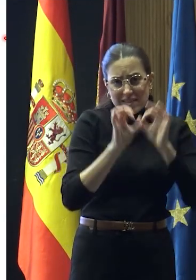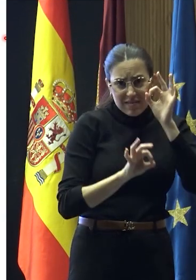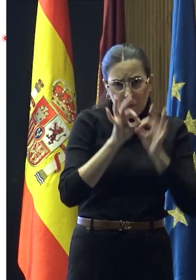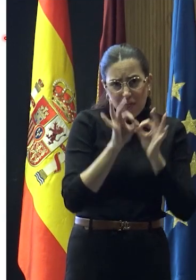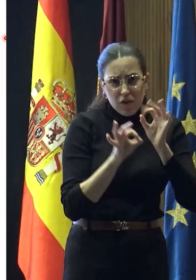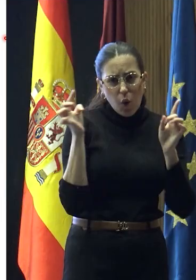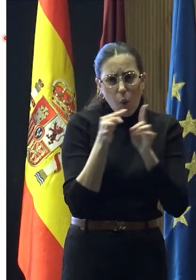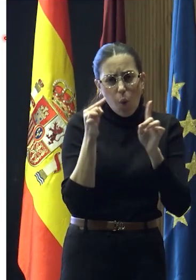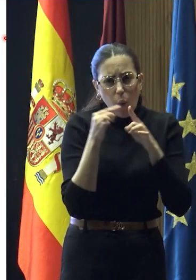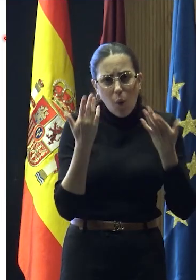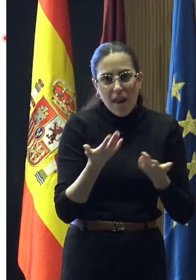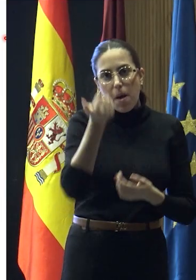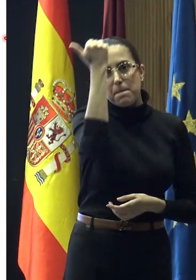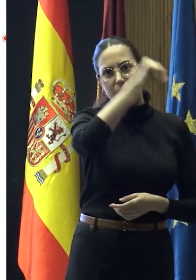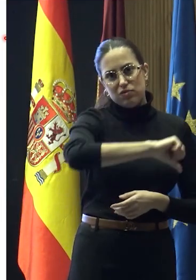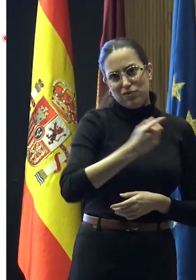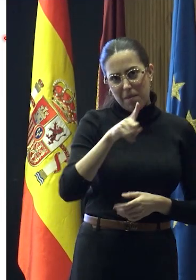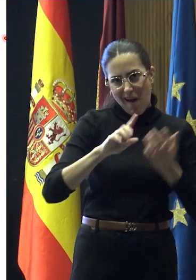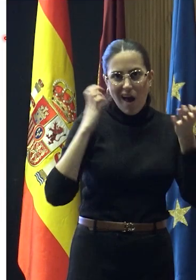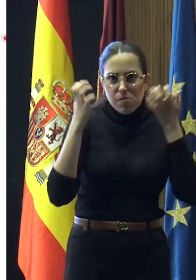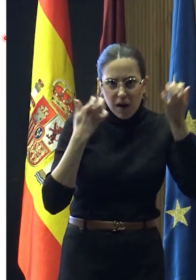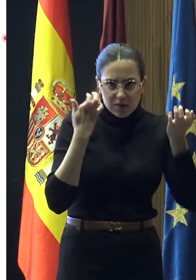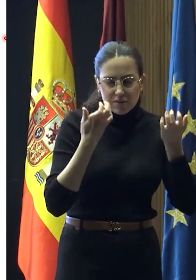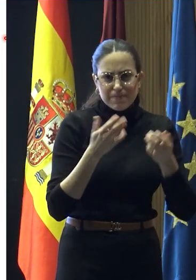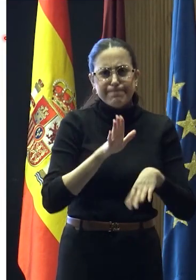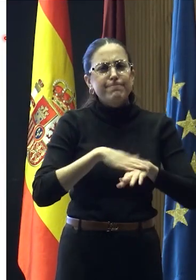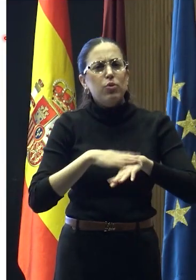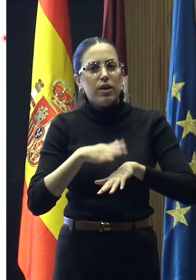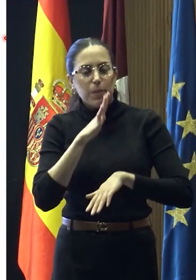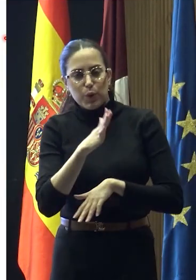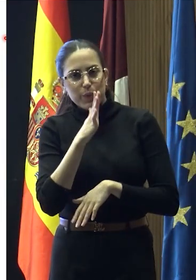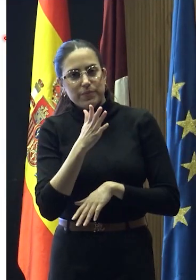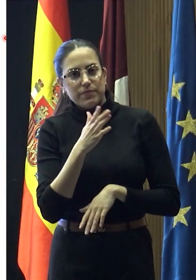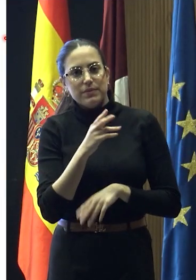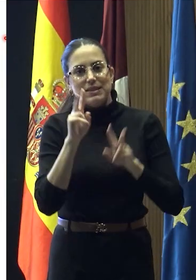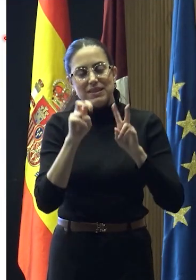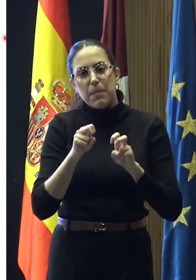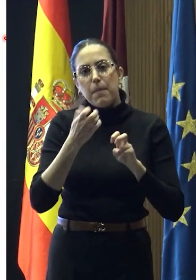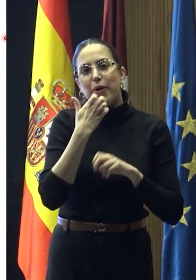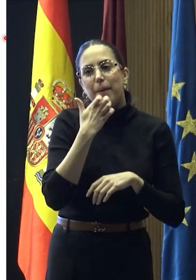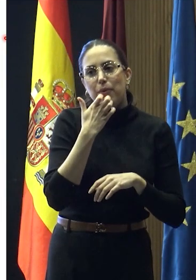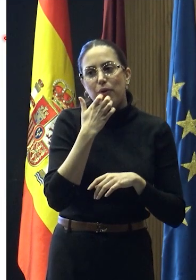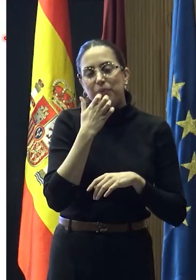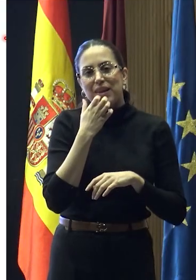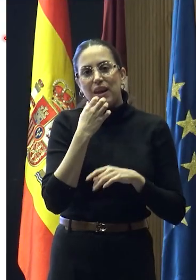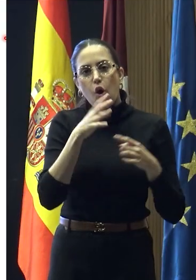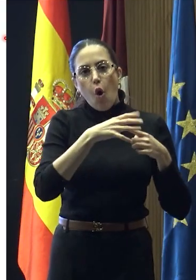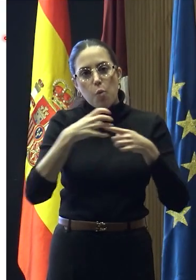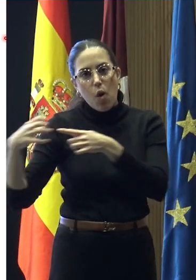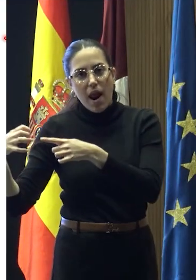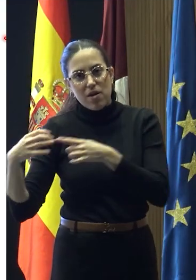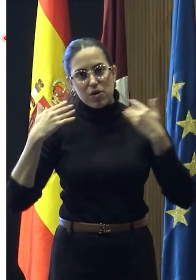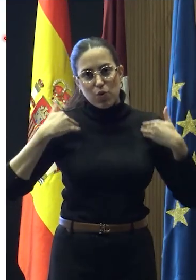utilizaban machos. ¿Por qué? Pues para evitar la complejidad del ciclo hormonal de la